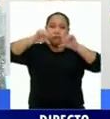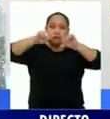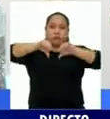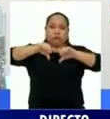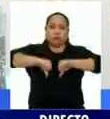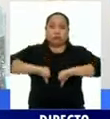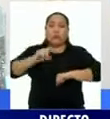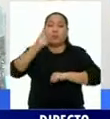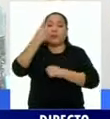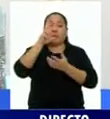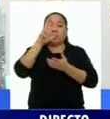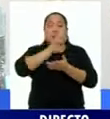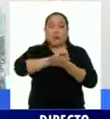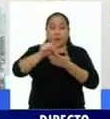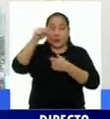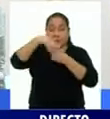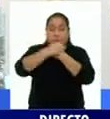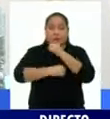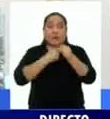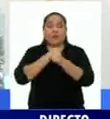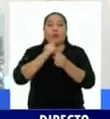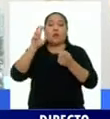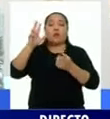primer trimestre del año.